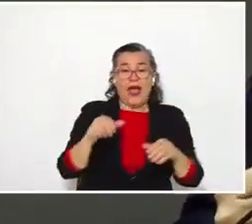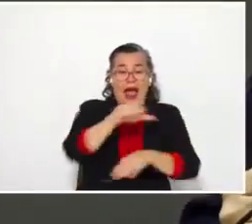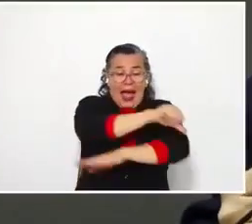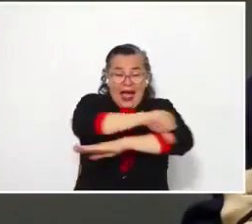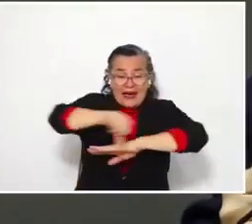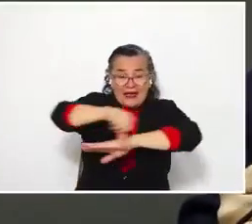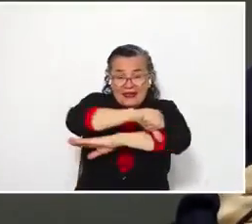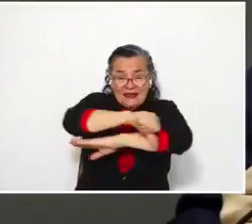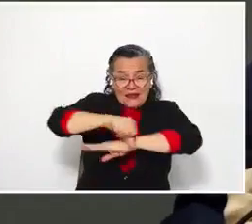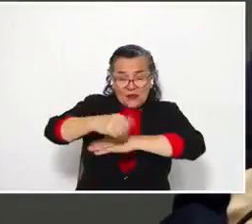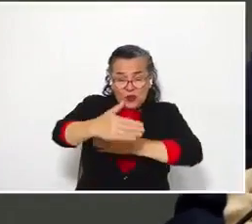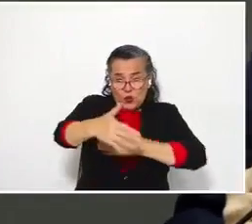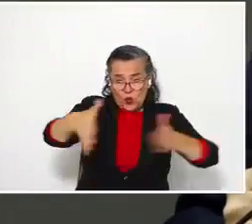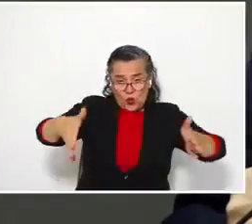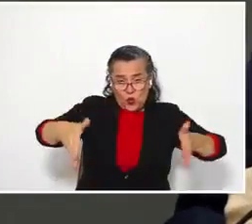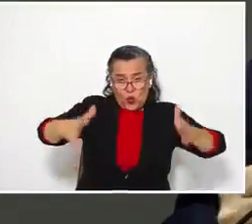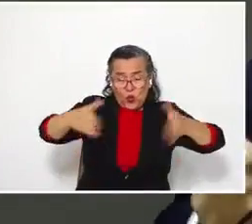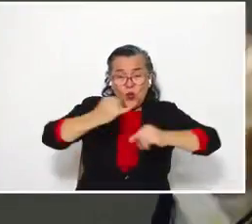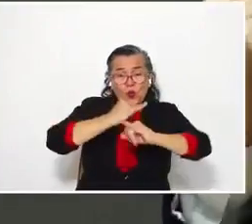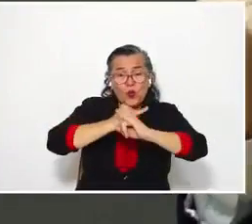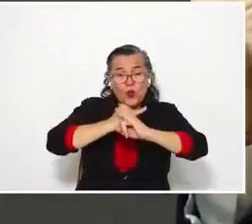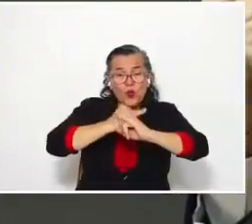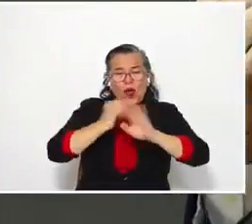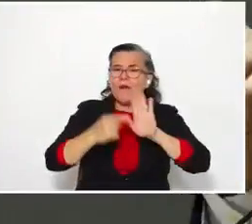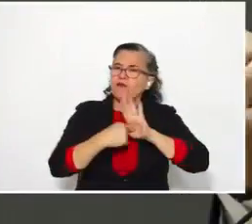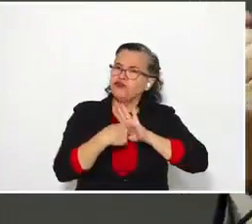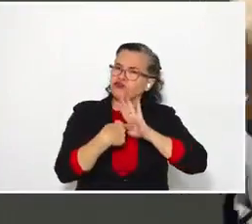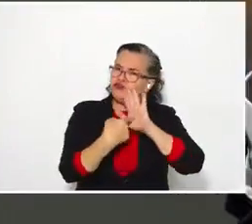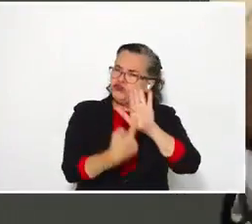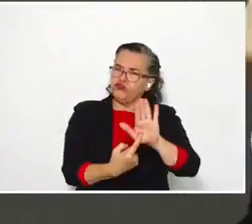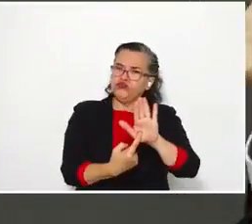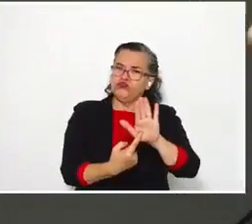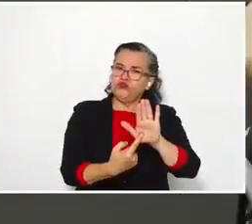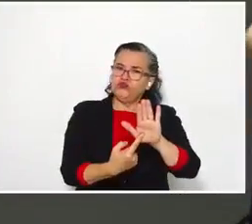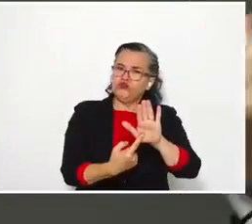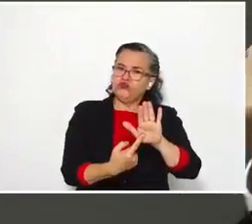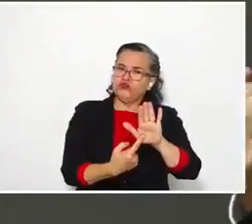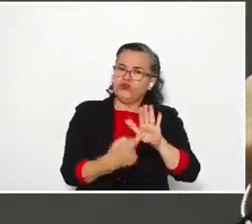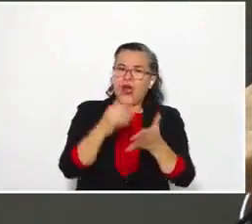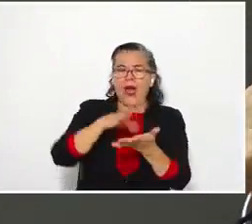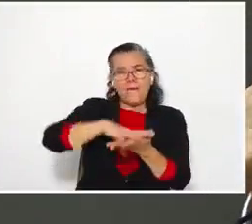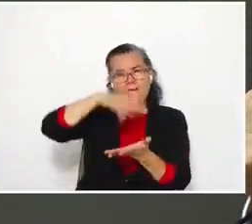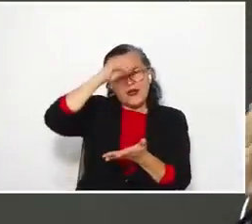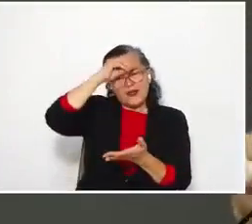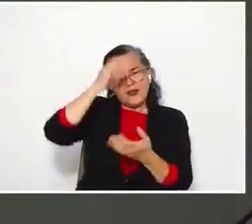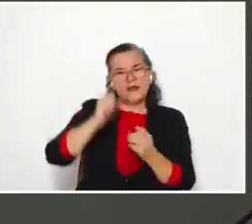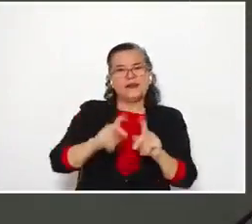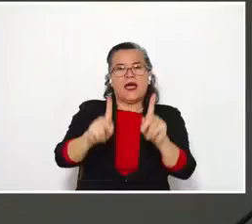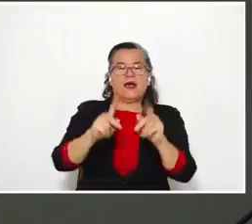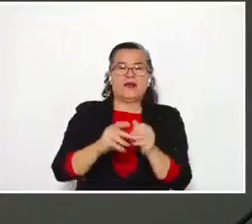arquitectura de la institución mostrara, fuera un elemento de aprendizaje.